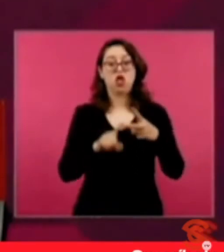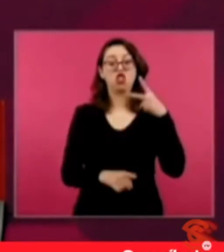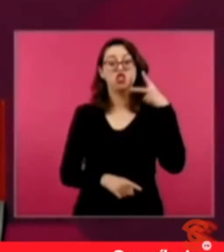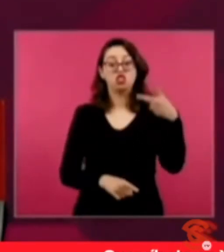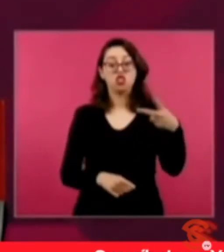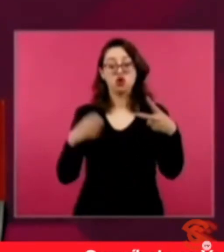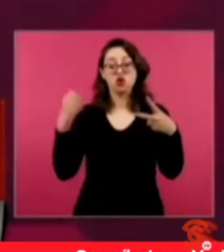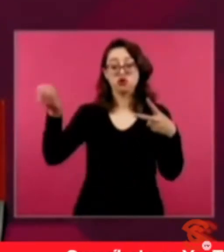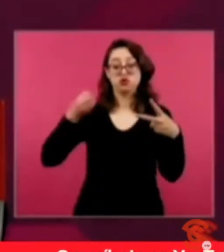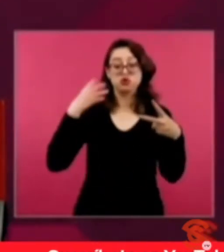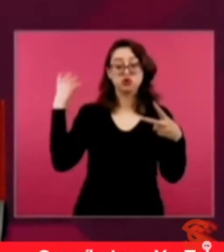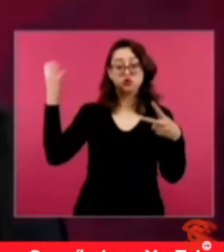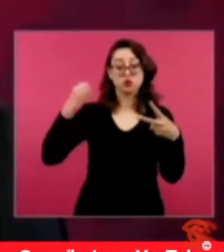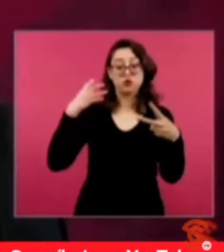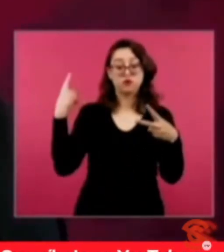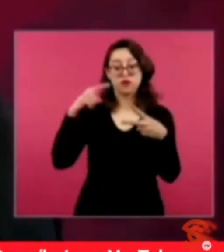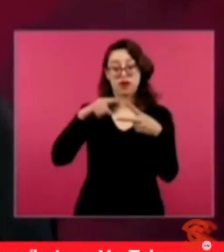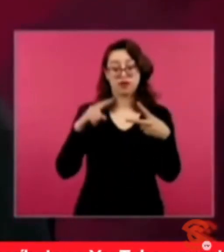en donde hablé